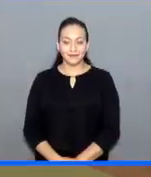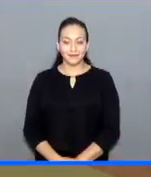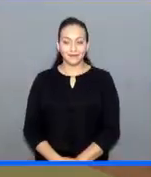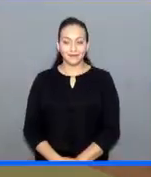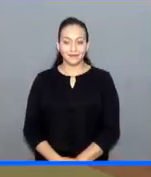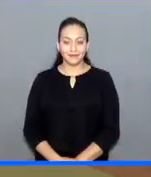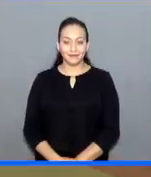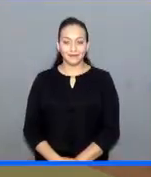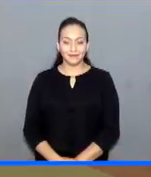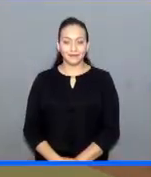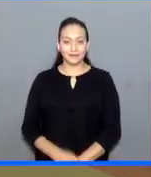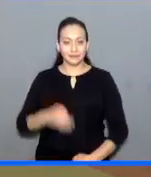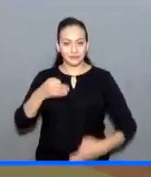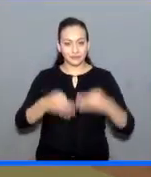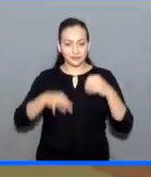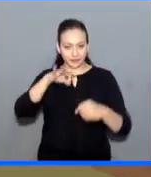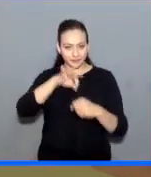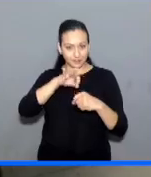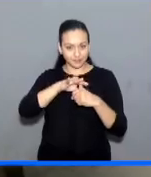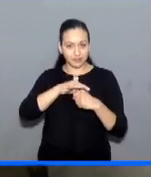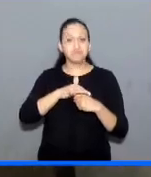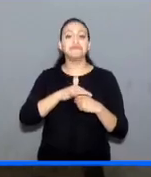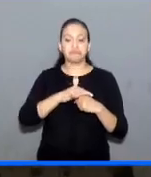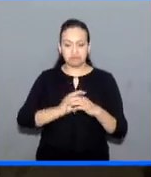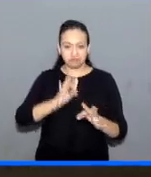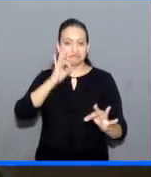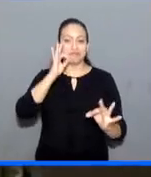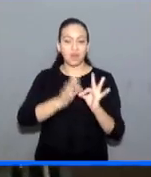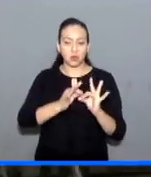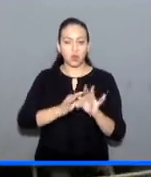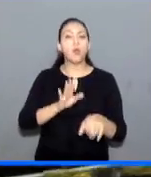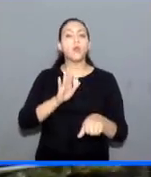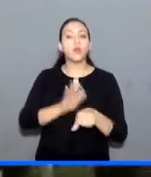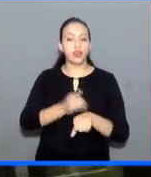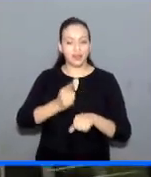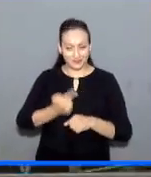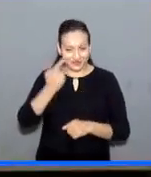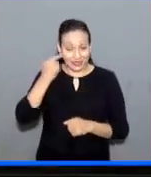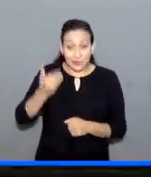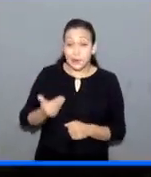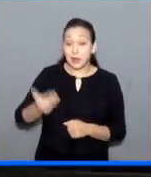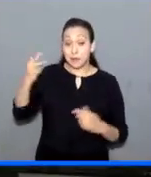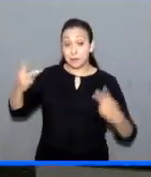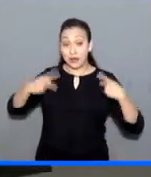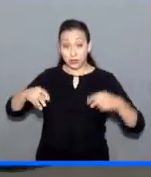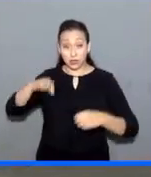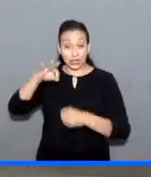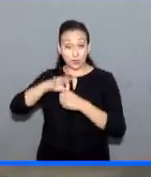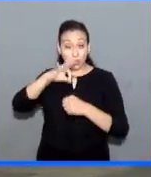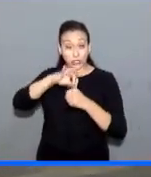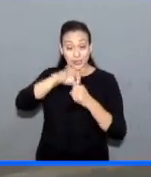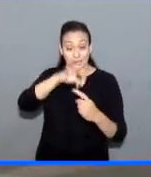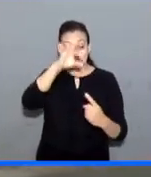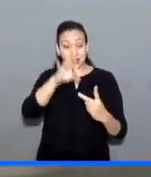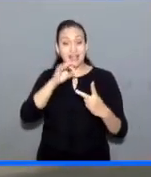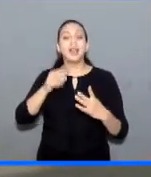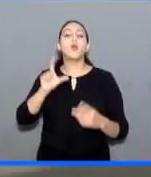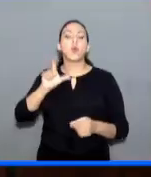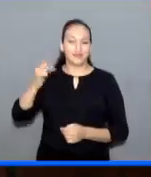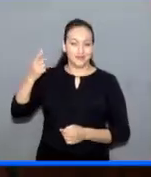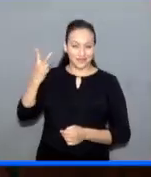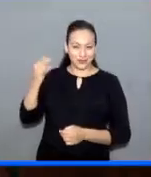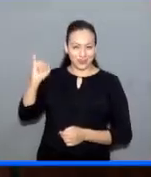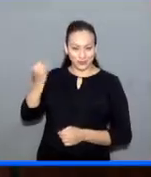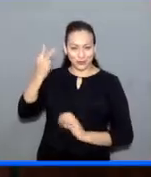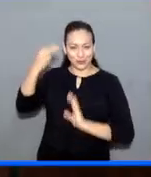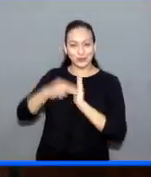El Tribunal Electoral cumplió con su deber de garantizar que la voluntad popular expresada en las urnas el 2 de junio de